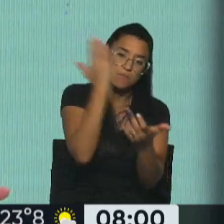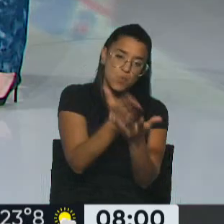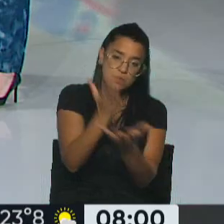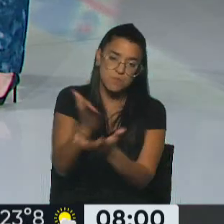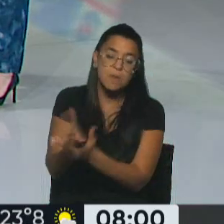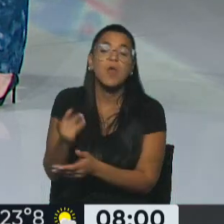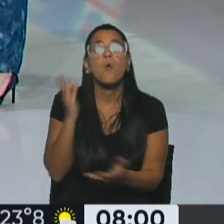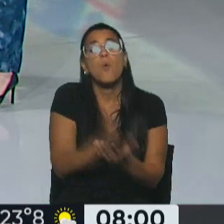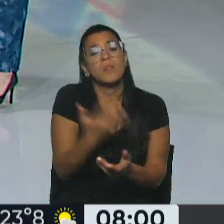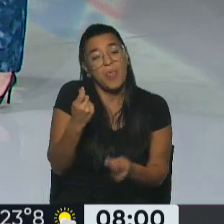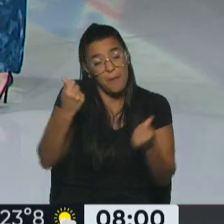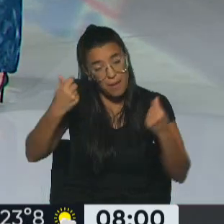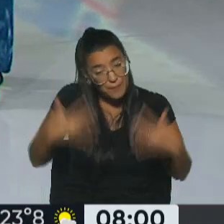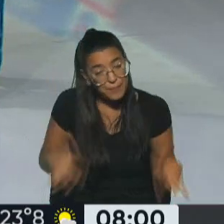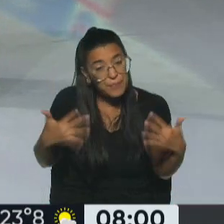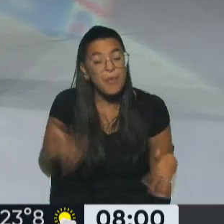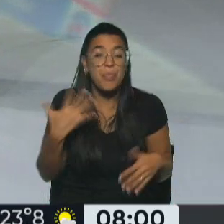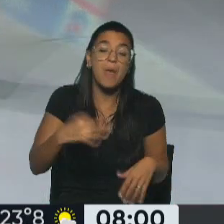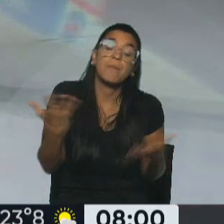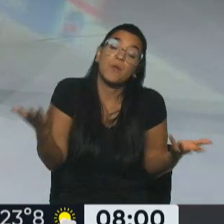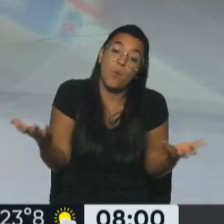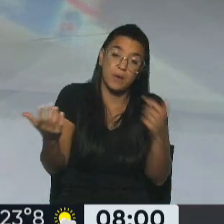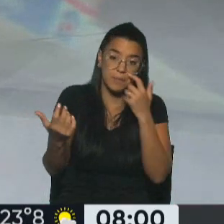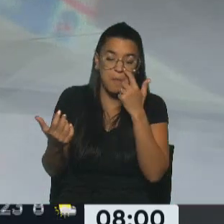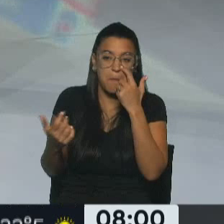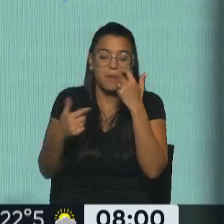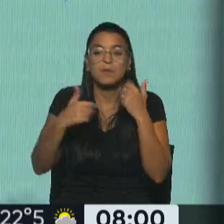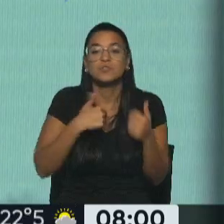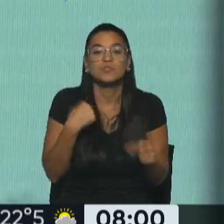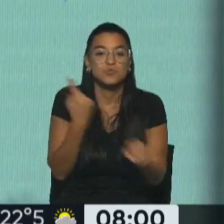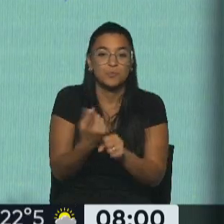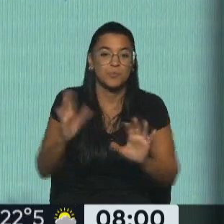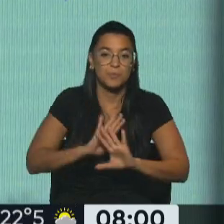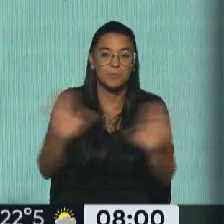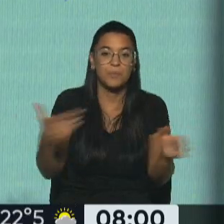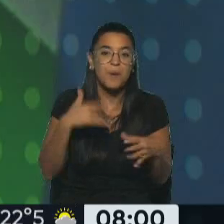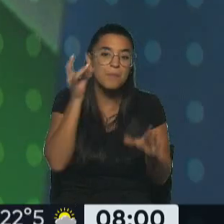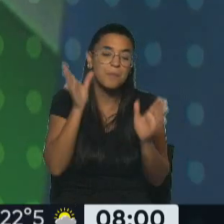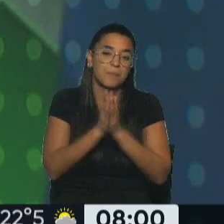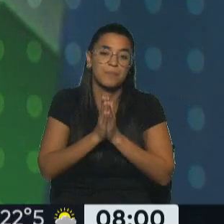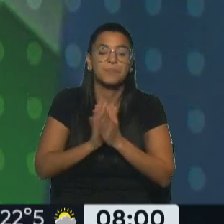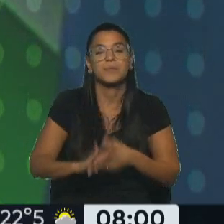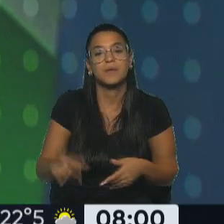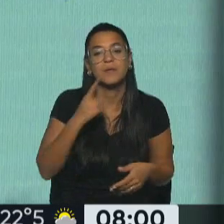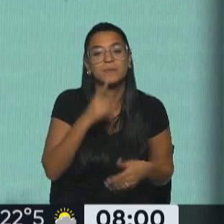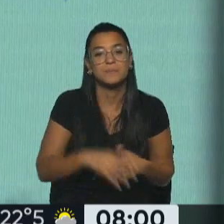multa tiene que doler. Claro, la multa tiene que doler, sí, pero bueno. Yo no puedo hacer nada, Puertas. Te pido mil disculpas. Bueno, vamos a ver no maten al mensajero. Si después de las 8